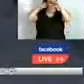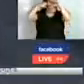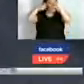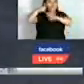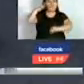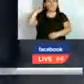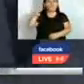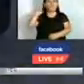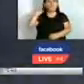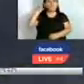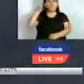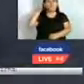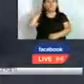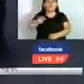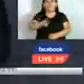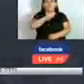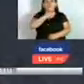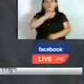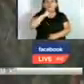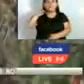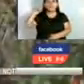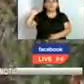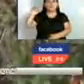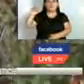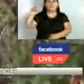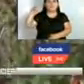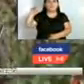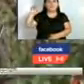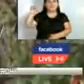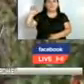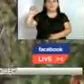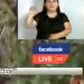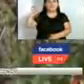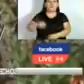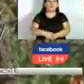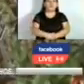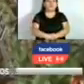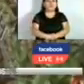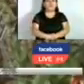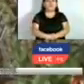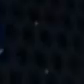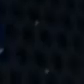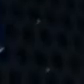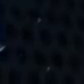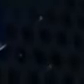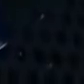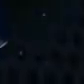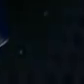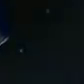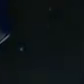de Juan Castellano, este es un informe para Noticiero Hechos, de Ernesto Cornejo.